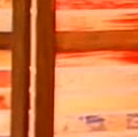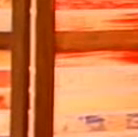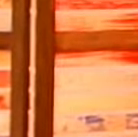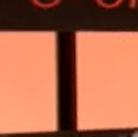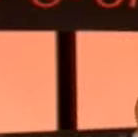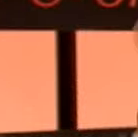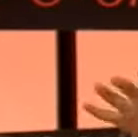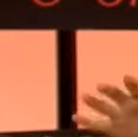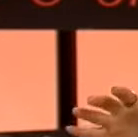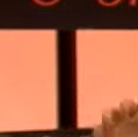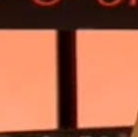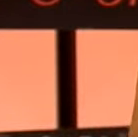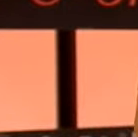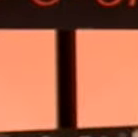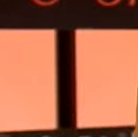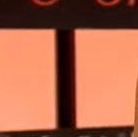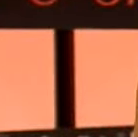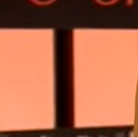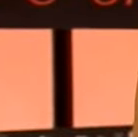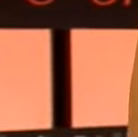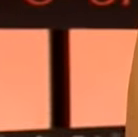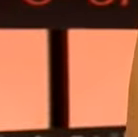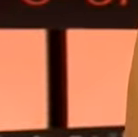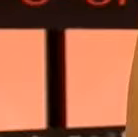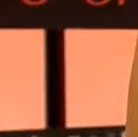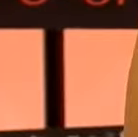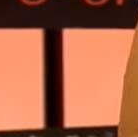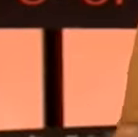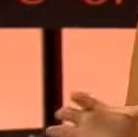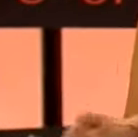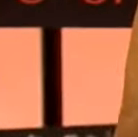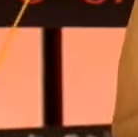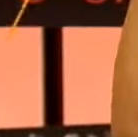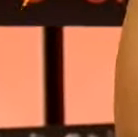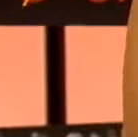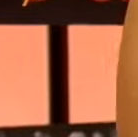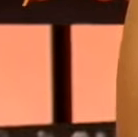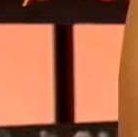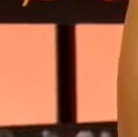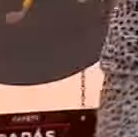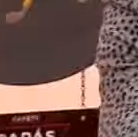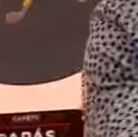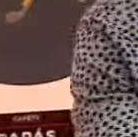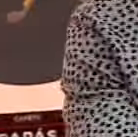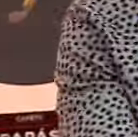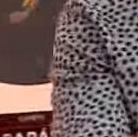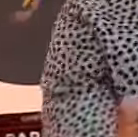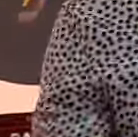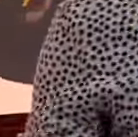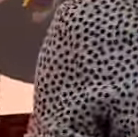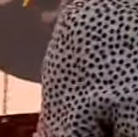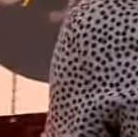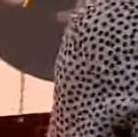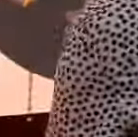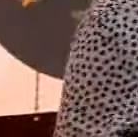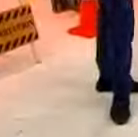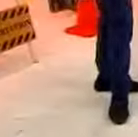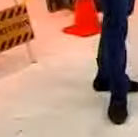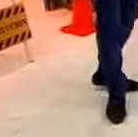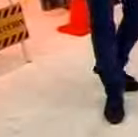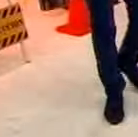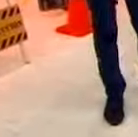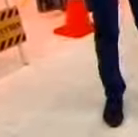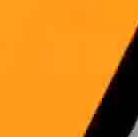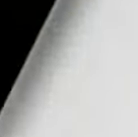asertiva. Y en nuestro segmento Así se hace, aprenderemos sobre la elaboración de la goma de mascar. Esto y mucho más aquí, 9 de la mañana,